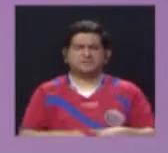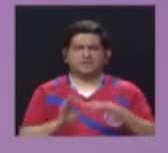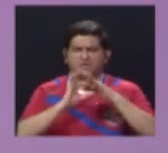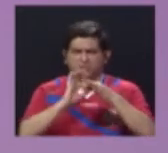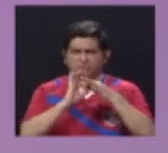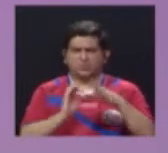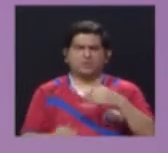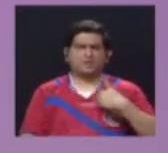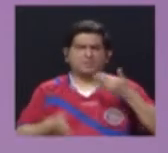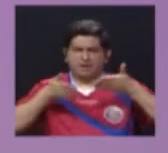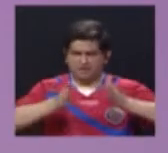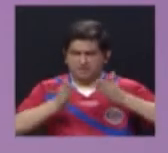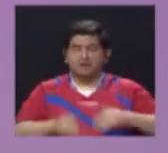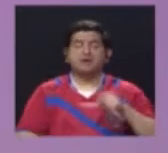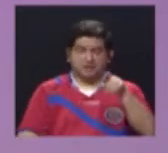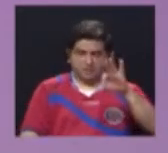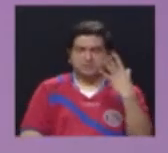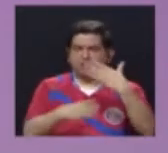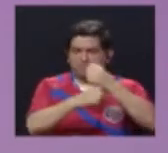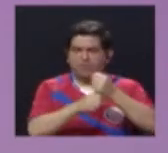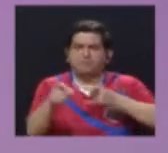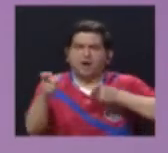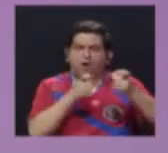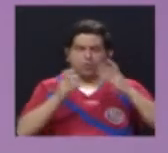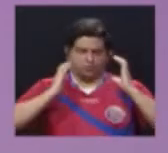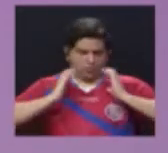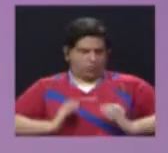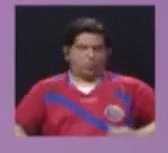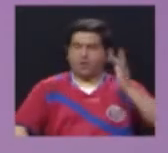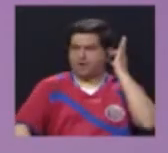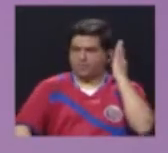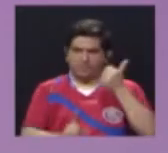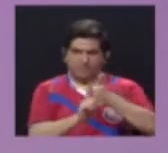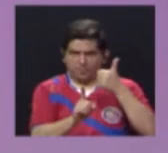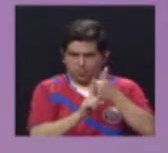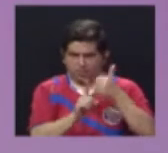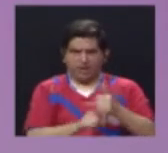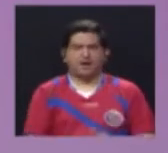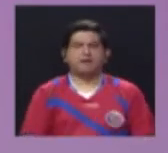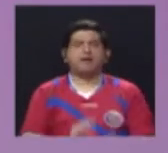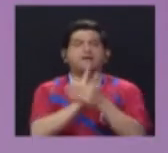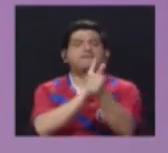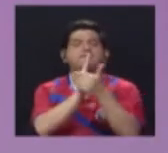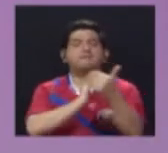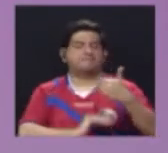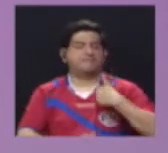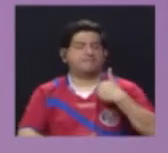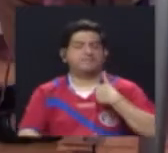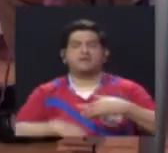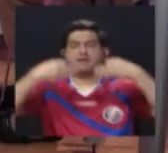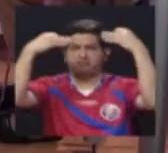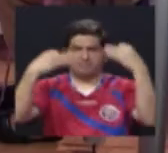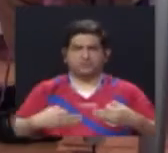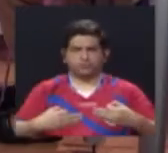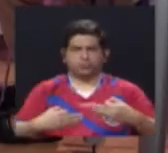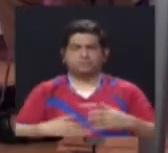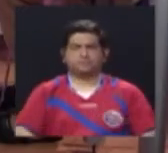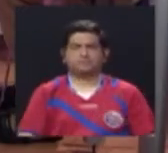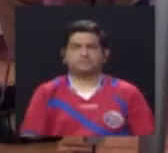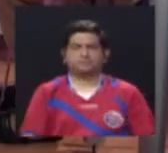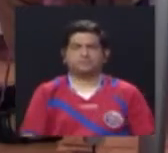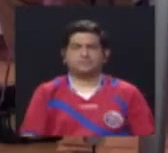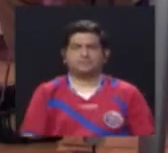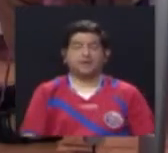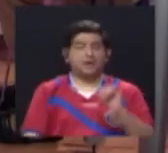y así lo estamos haciendo el control del cuerpo de las mujeres que le dé capacidad en la toma de decisión y que